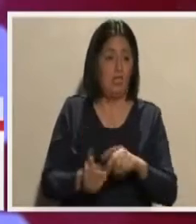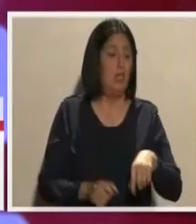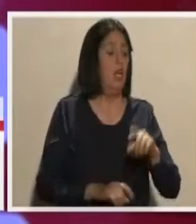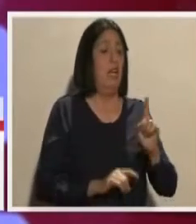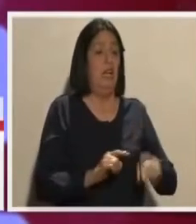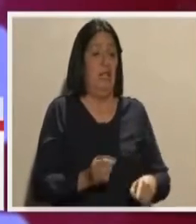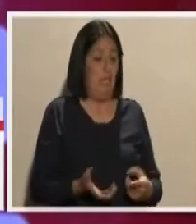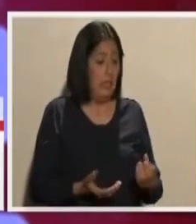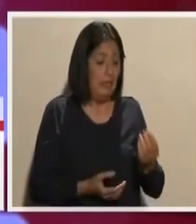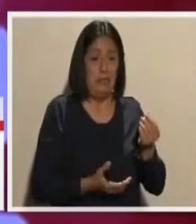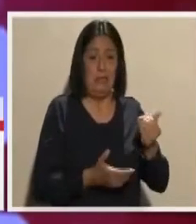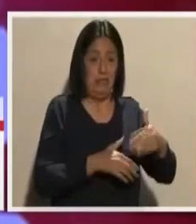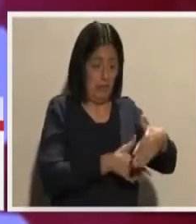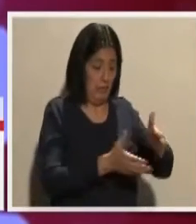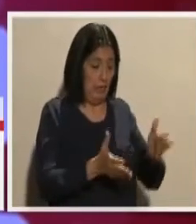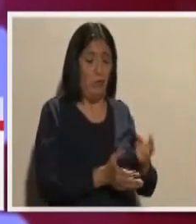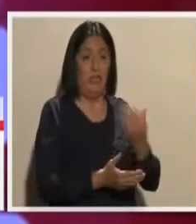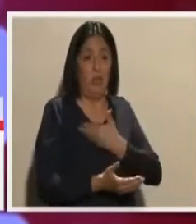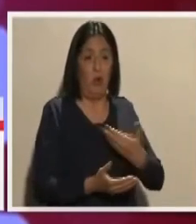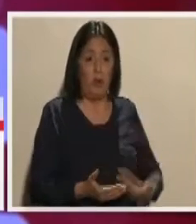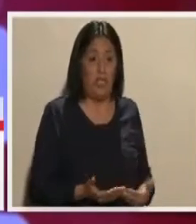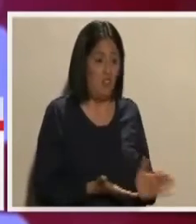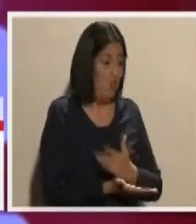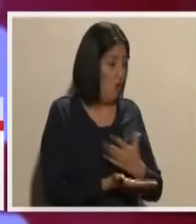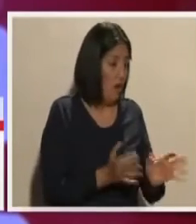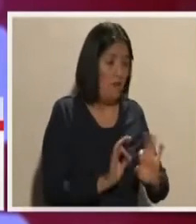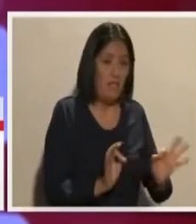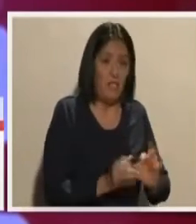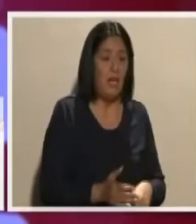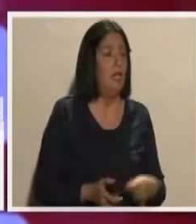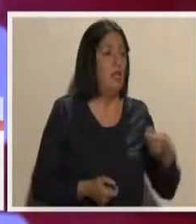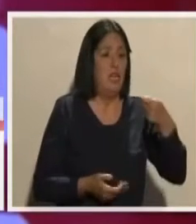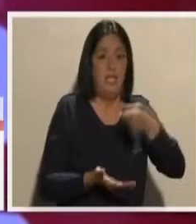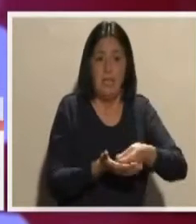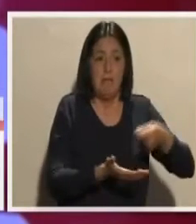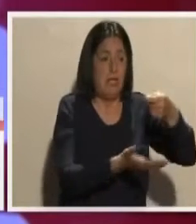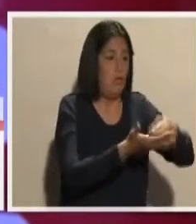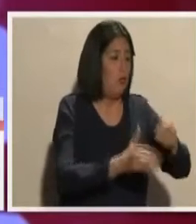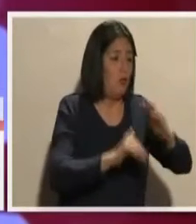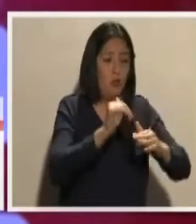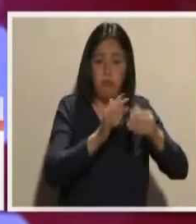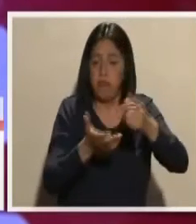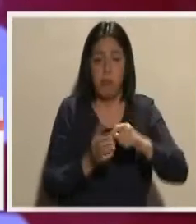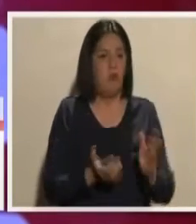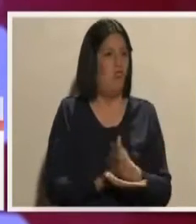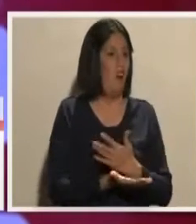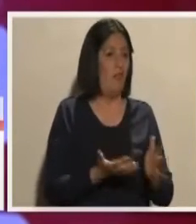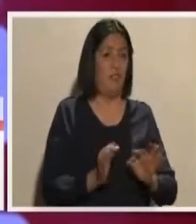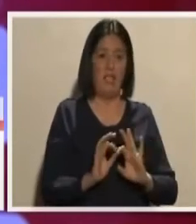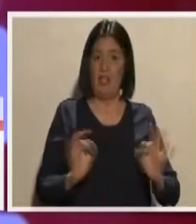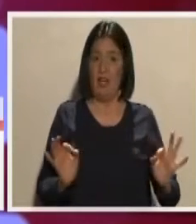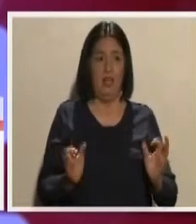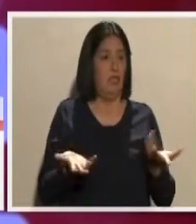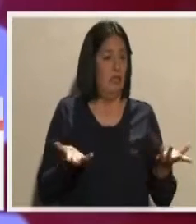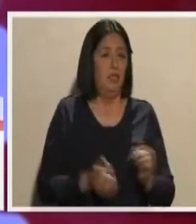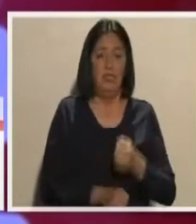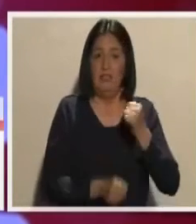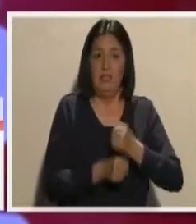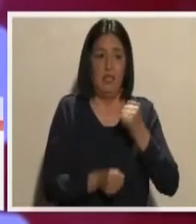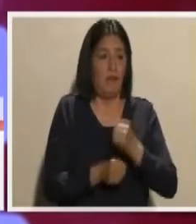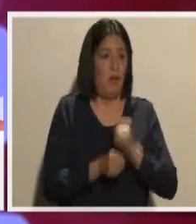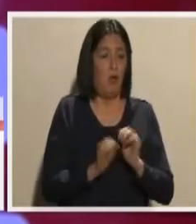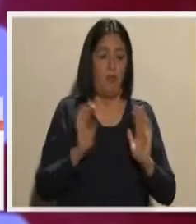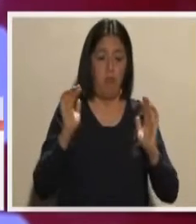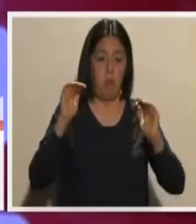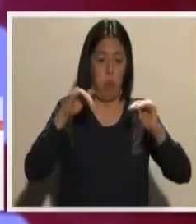caja estaba vacía, no había inversiones, no había crecimiento, el trabajo había